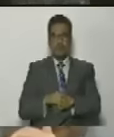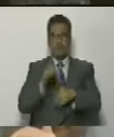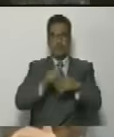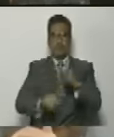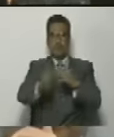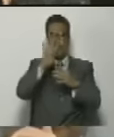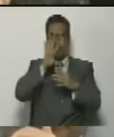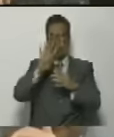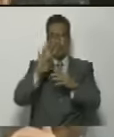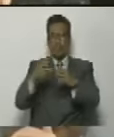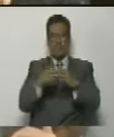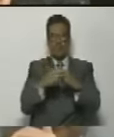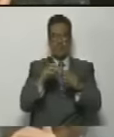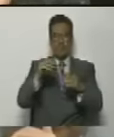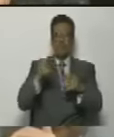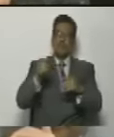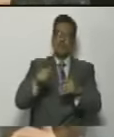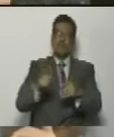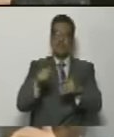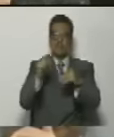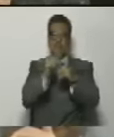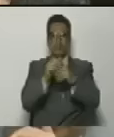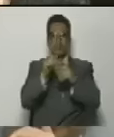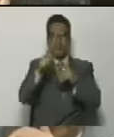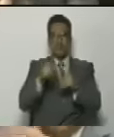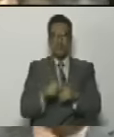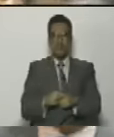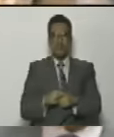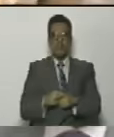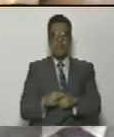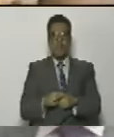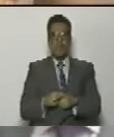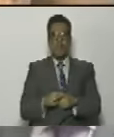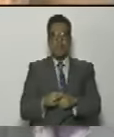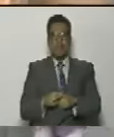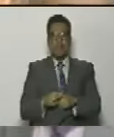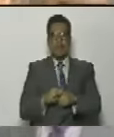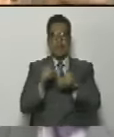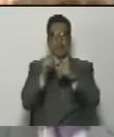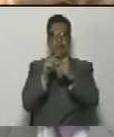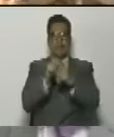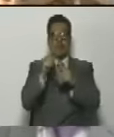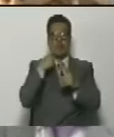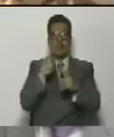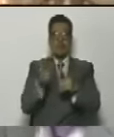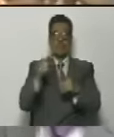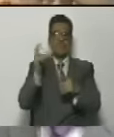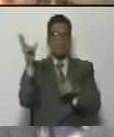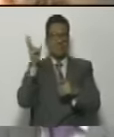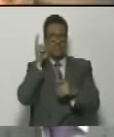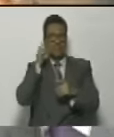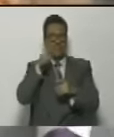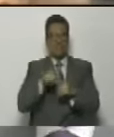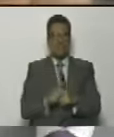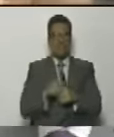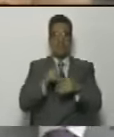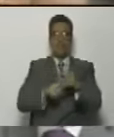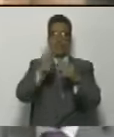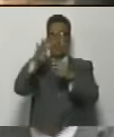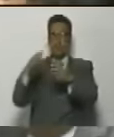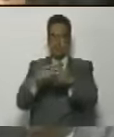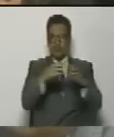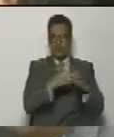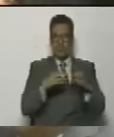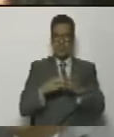cuatro conceptos, más que palabras, que fueron una constante. La palabra que más escuché en los cuatro